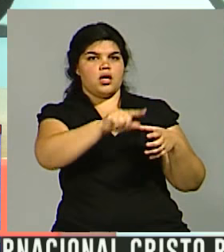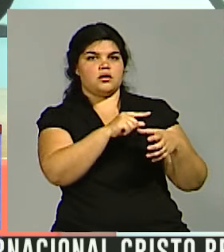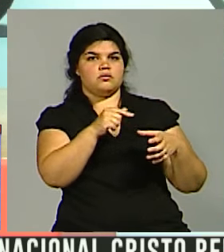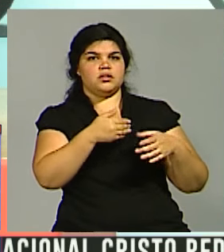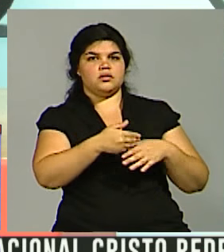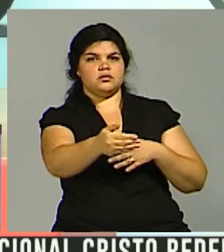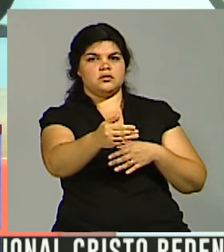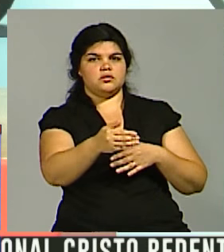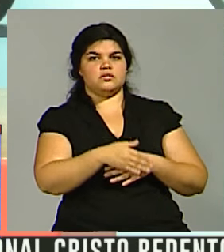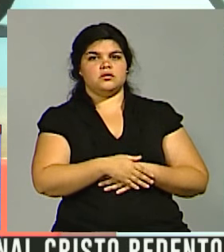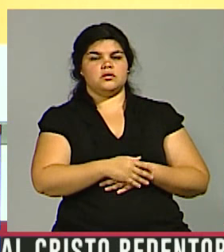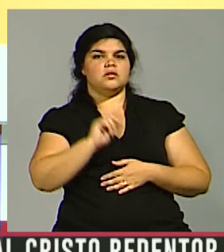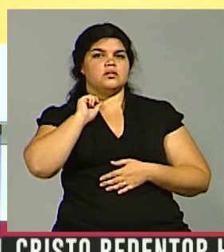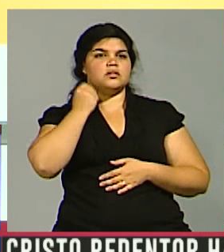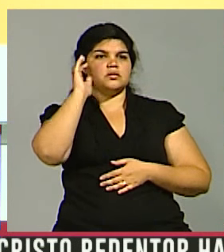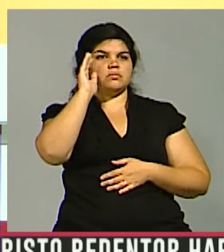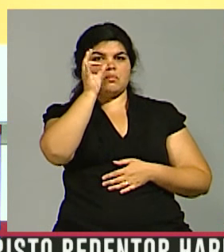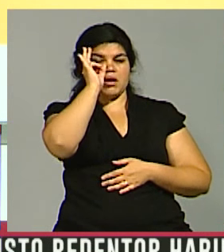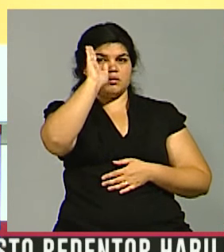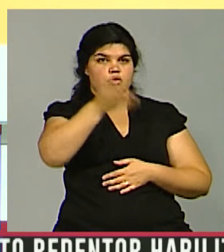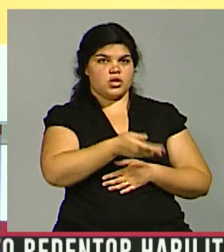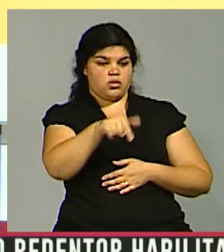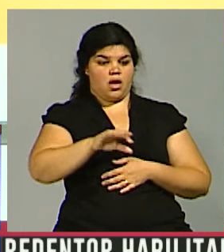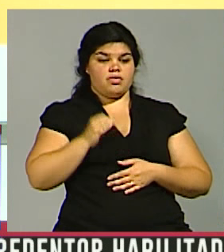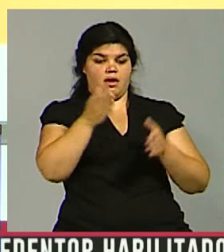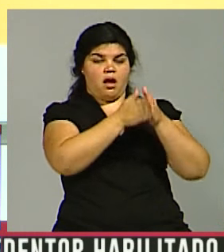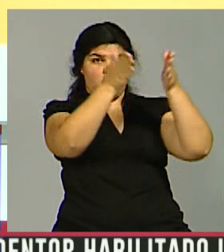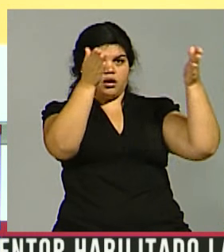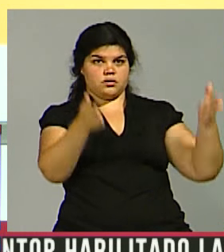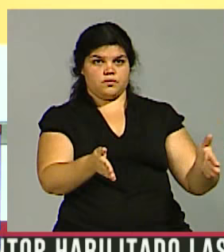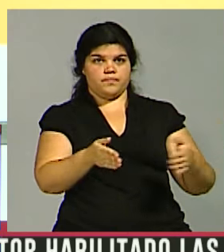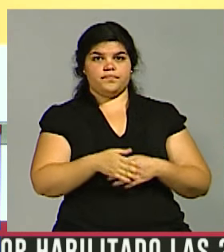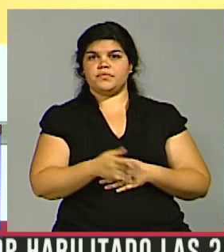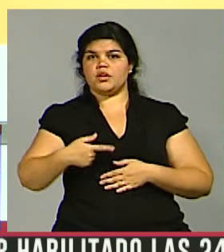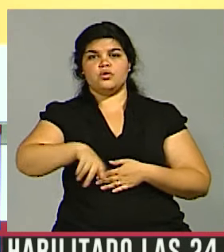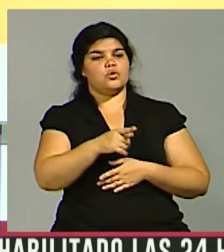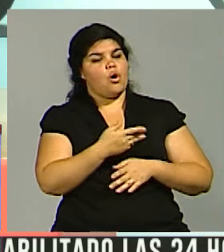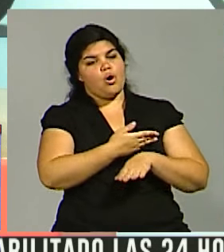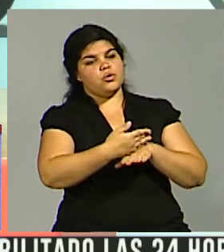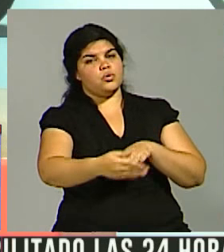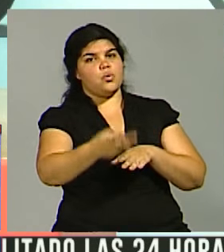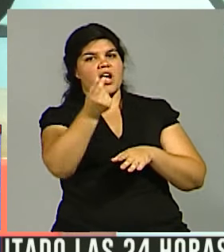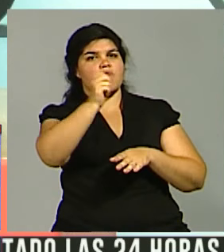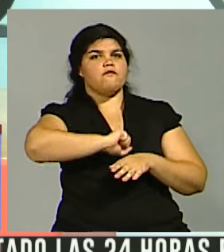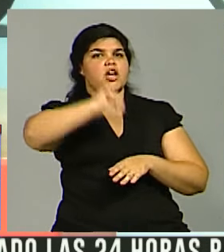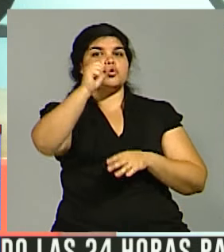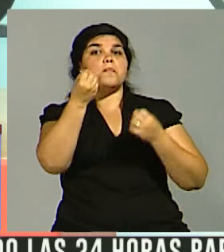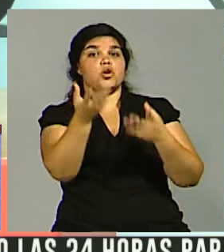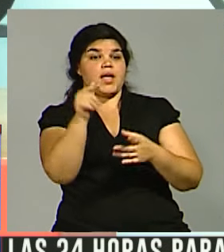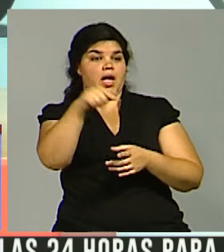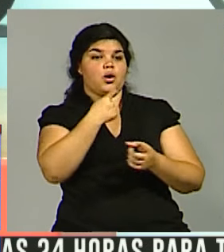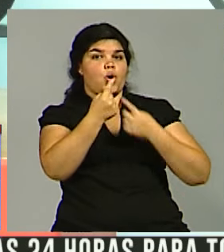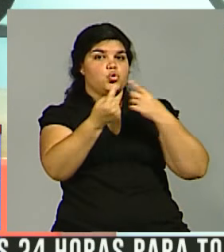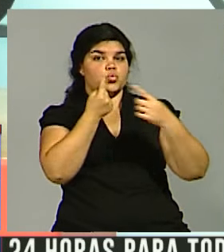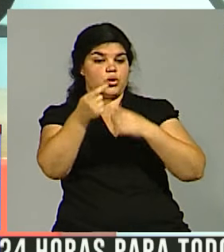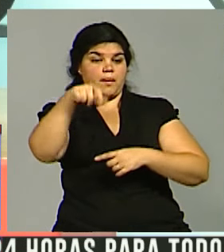menos el parámetro que ellos tienen en mente para este año. Vamos a seguir hablando de la inflación porque también hay una consulta que se hizo en la provincia